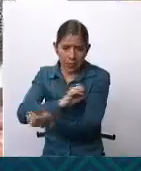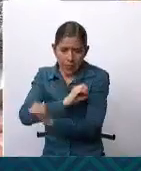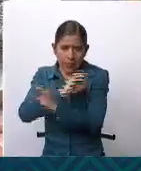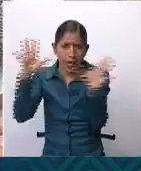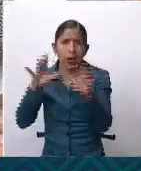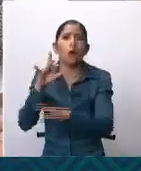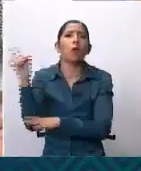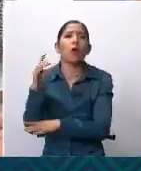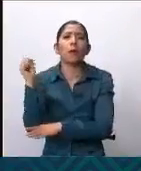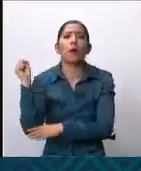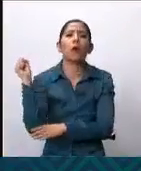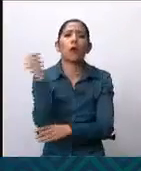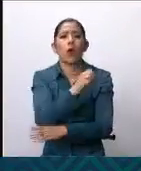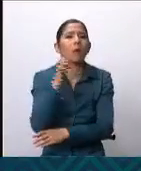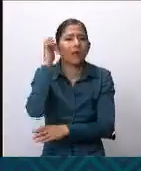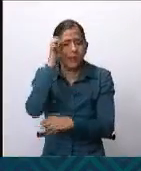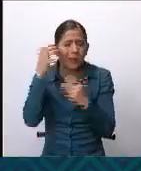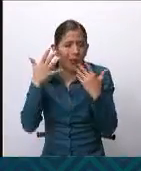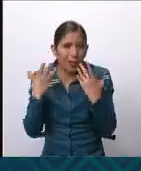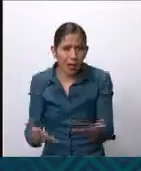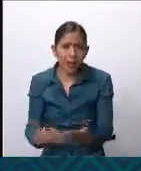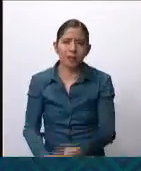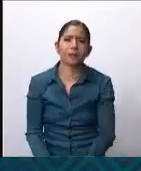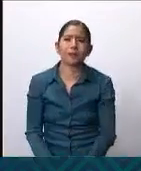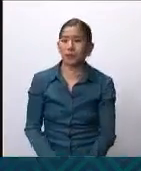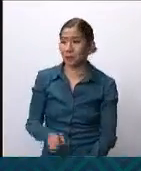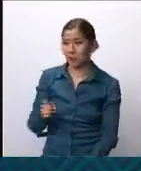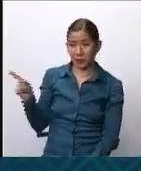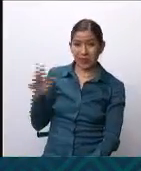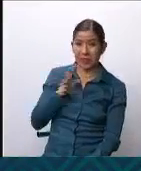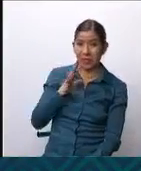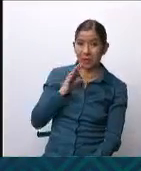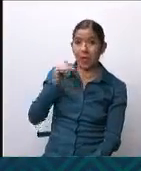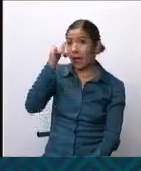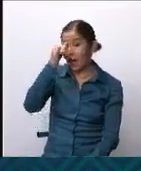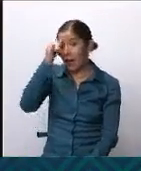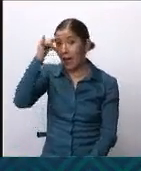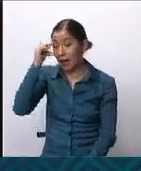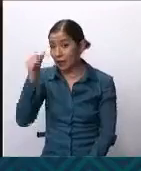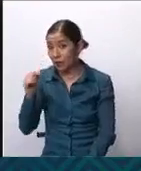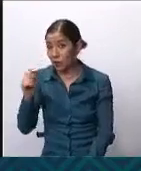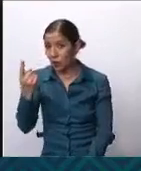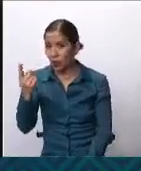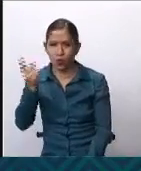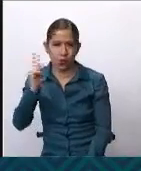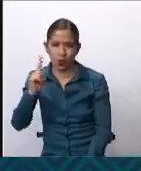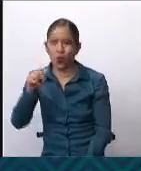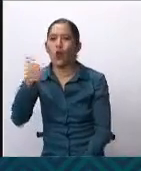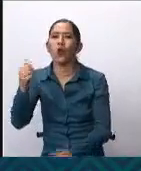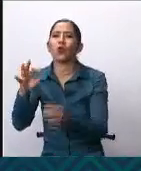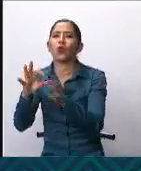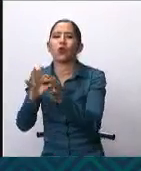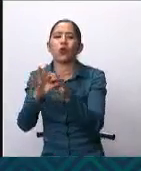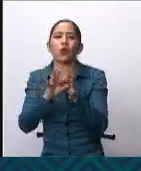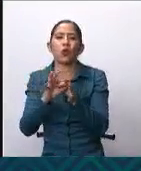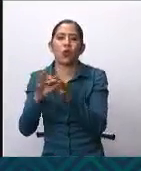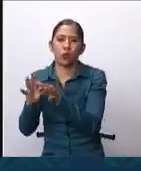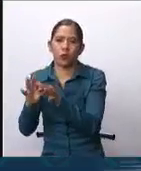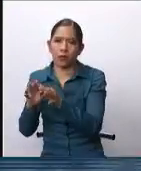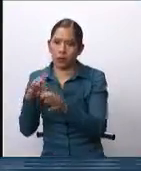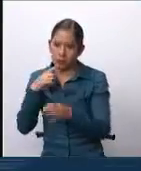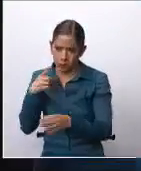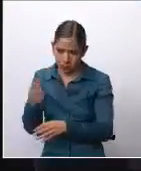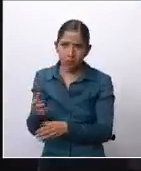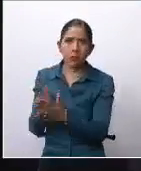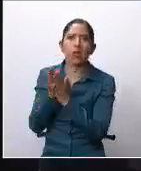Bolivia ha habido golpe de Estado. Recordó además que Áñez actuó en complicidad con otros actores políticos, de quienes pidió a la justicia